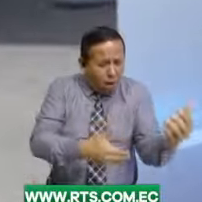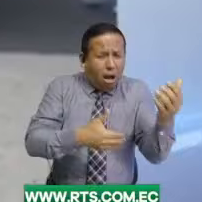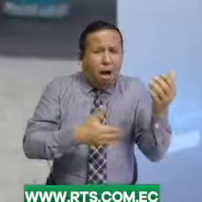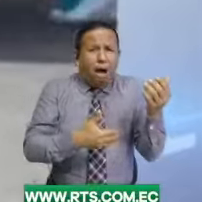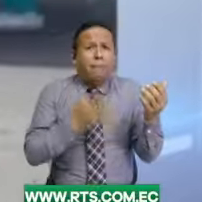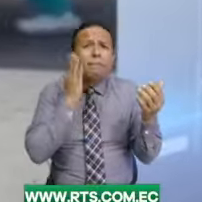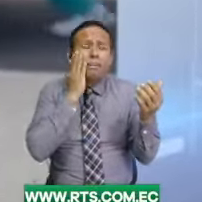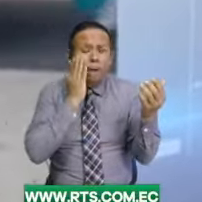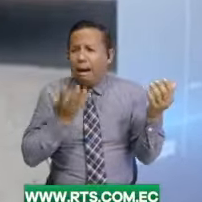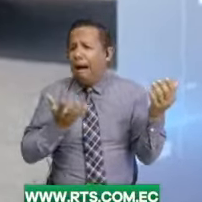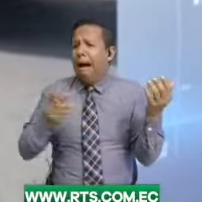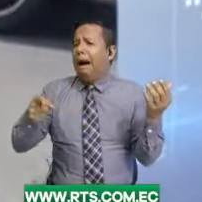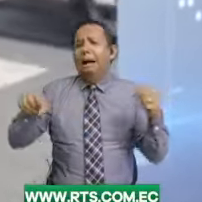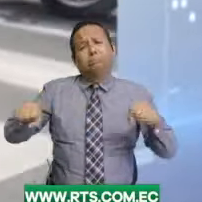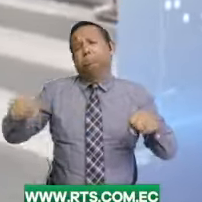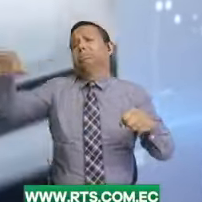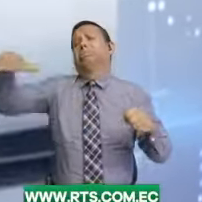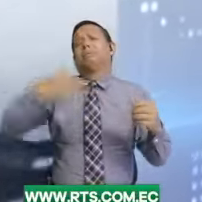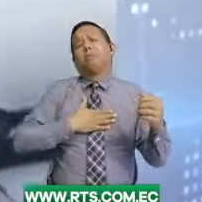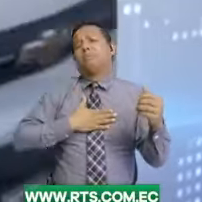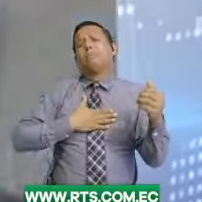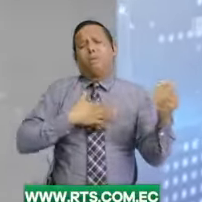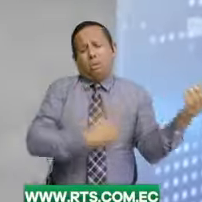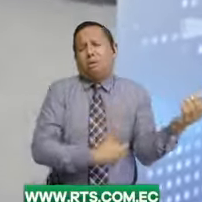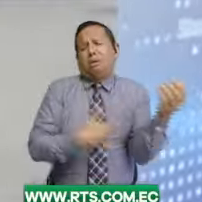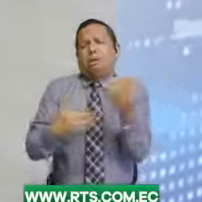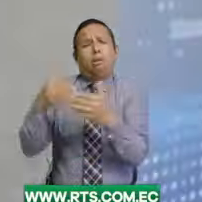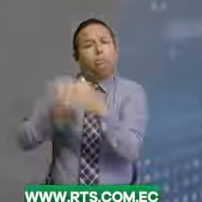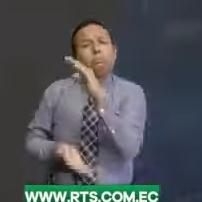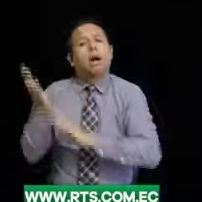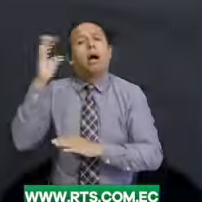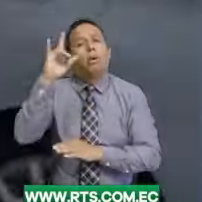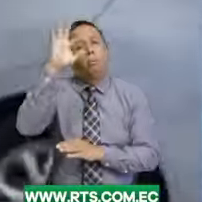Llega una tricimoto, se va desesperada hasta un hospital.